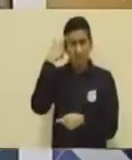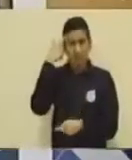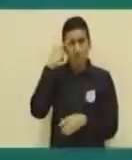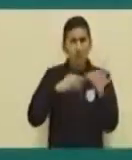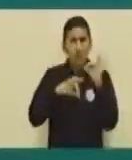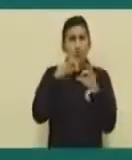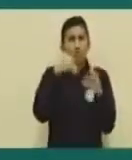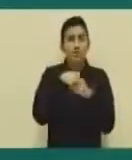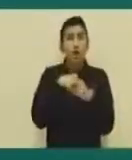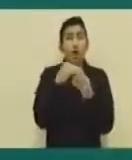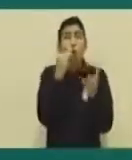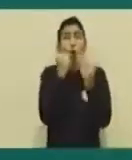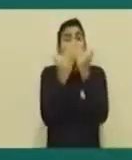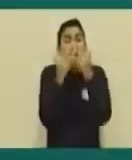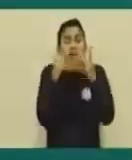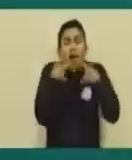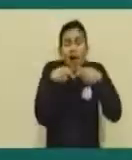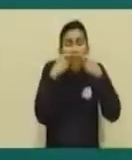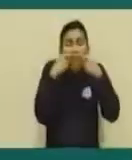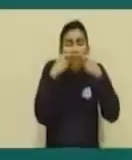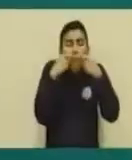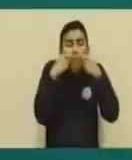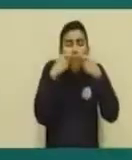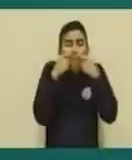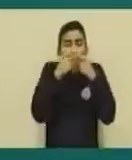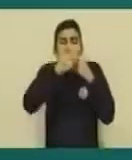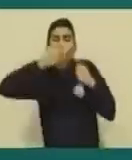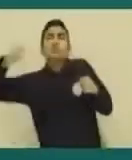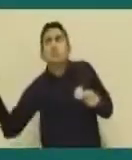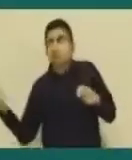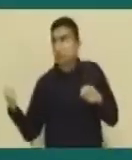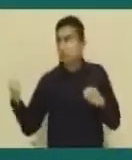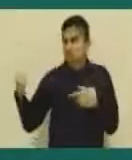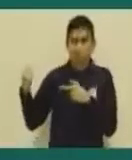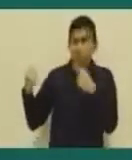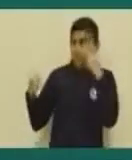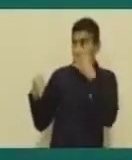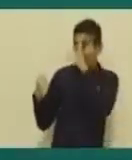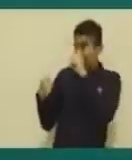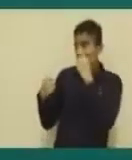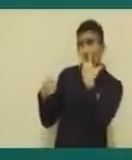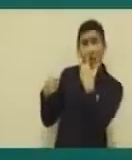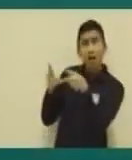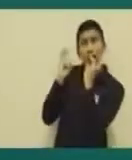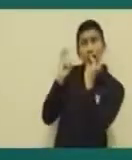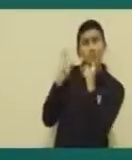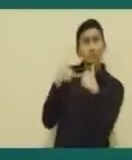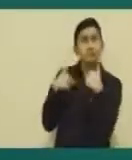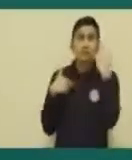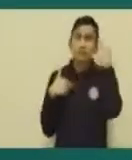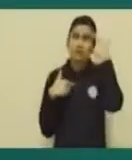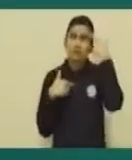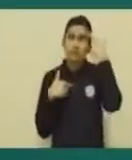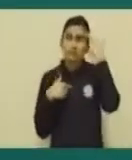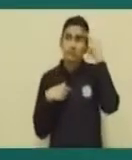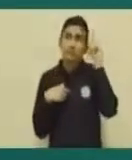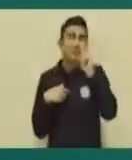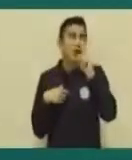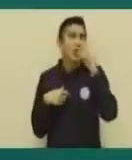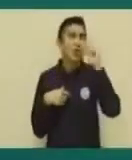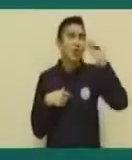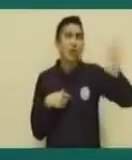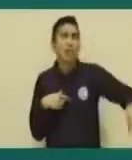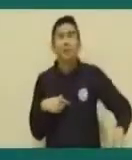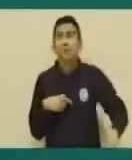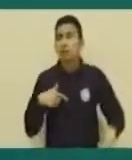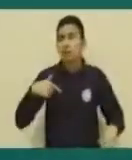Cuando miraban que ella estaba refaccionando, le quitaban la comida y no se la comían ellas, porque no era que ellas tuvieran hambre,